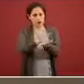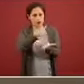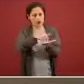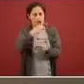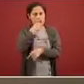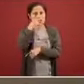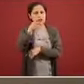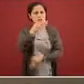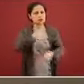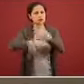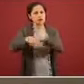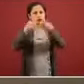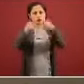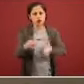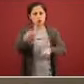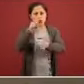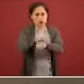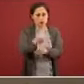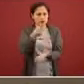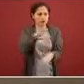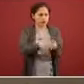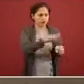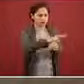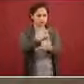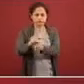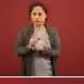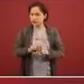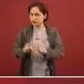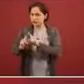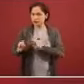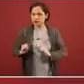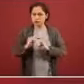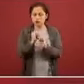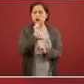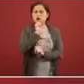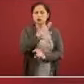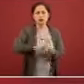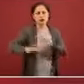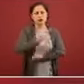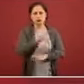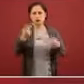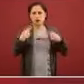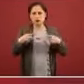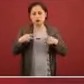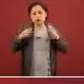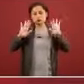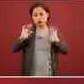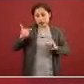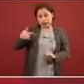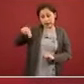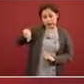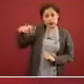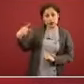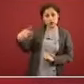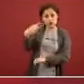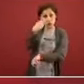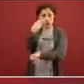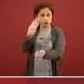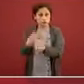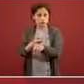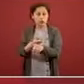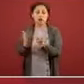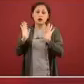la integridad tanto de las instituciones como de las personas. Entonces, donde se necesite, pues tendrá que acudir en